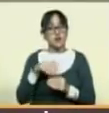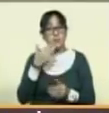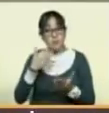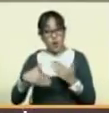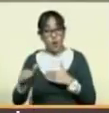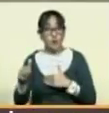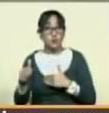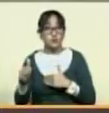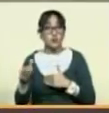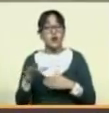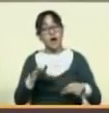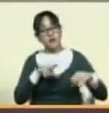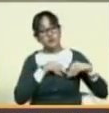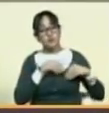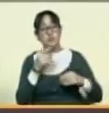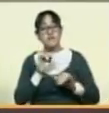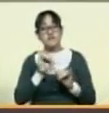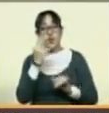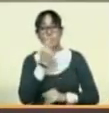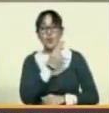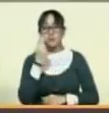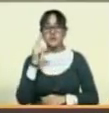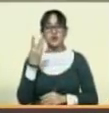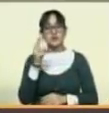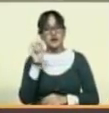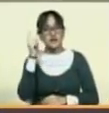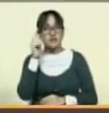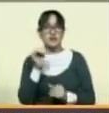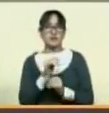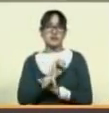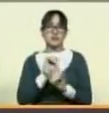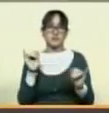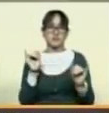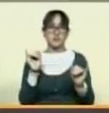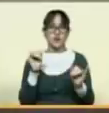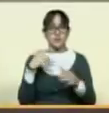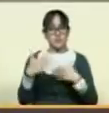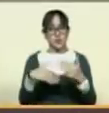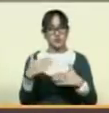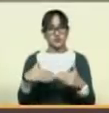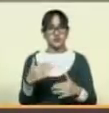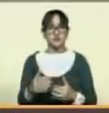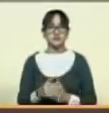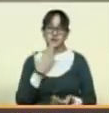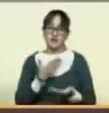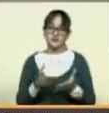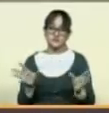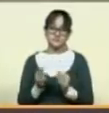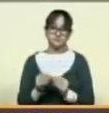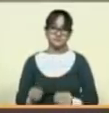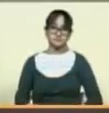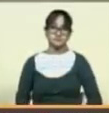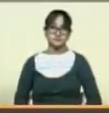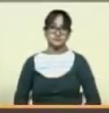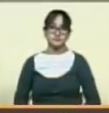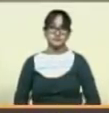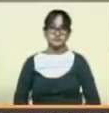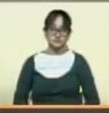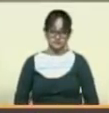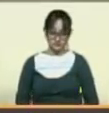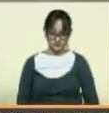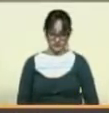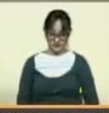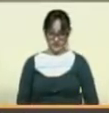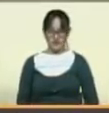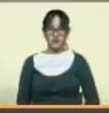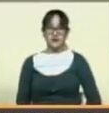venideras asumiera y fuera juramentado 30 días después de este proceso. Muchísimas gracias. Mira, el martes,